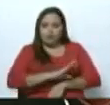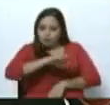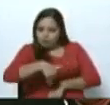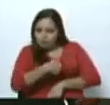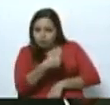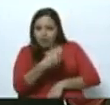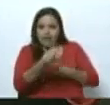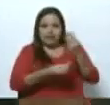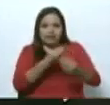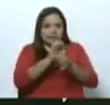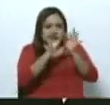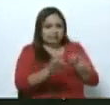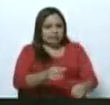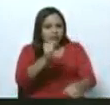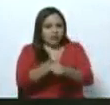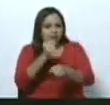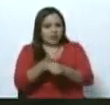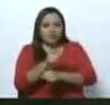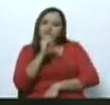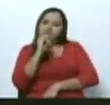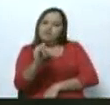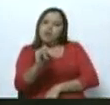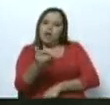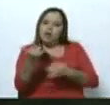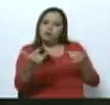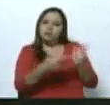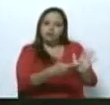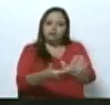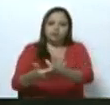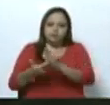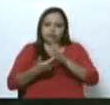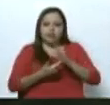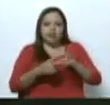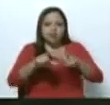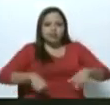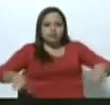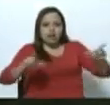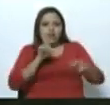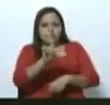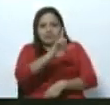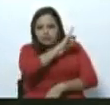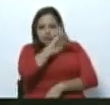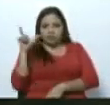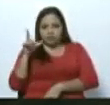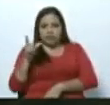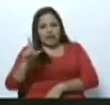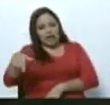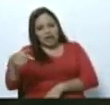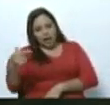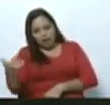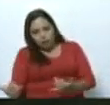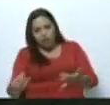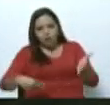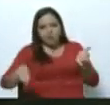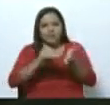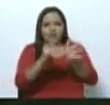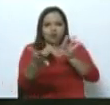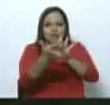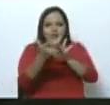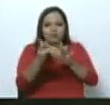una eficiente gestión. Es la información que nosotros podemos aportar a esta hora desde la sede del PSUV, y con ella retornamos en contacto informativo. Adelante.